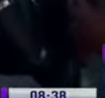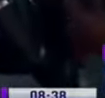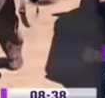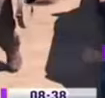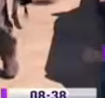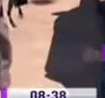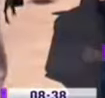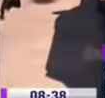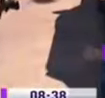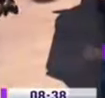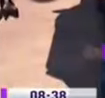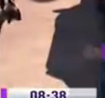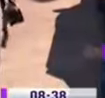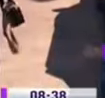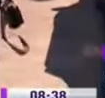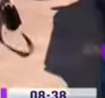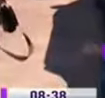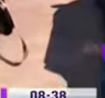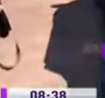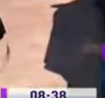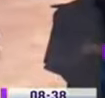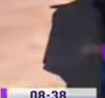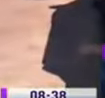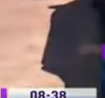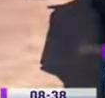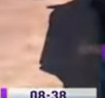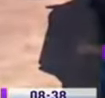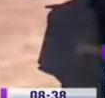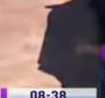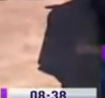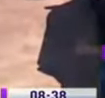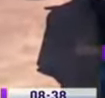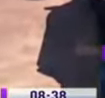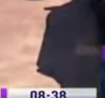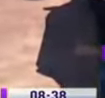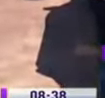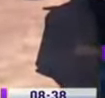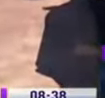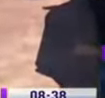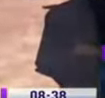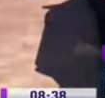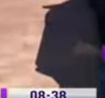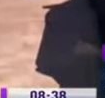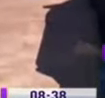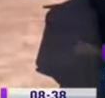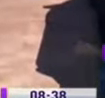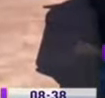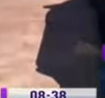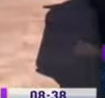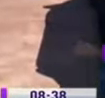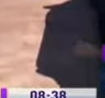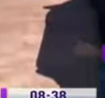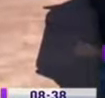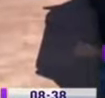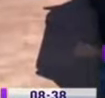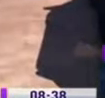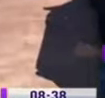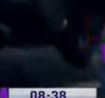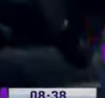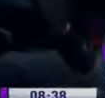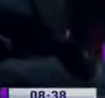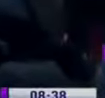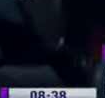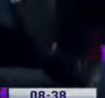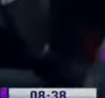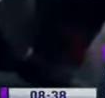banda. La ley sí me da unos 3 minutitos para poderme estacionar. Aquí. ¿Dónde dice? ¿Qué artículo de la ley de tránsito dice? No recuerdo los